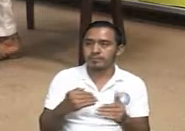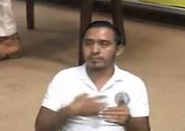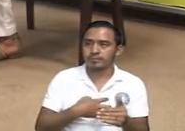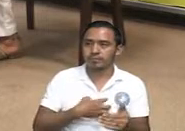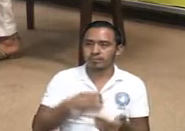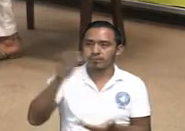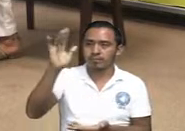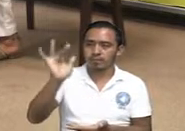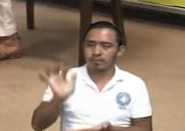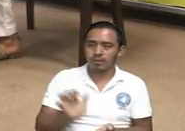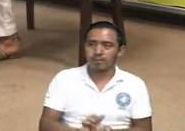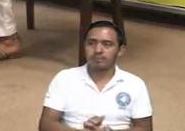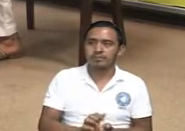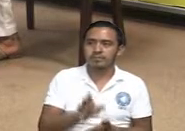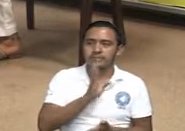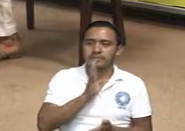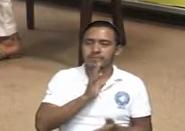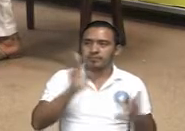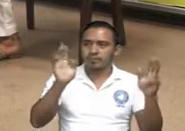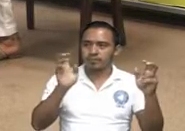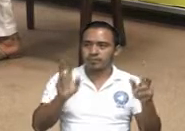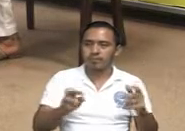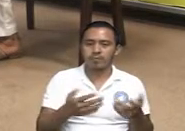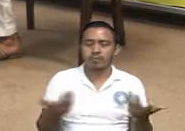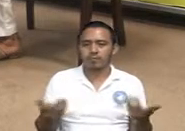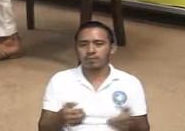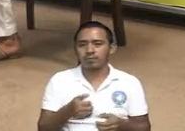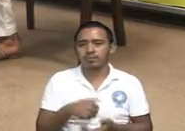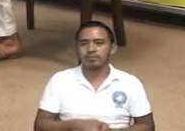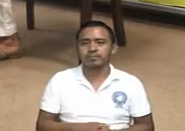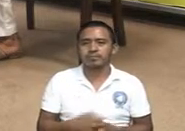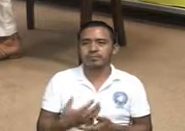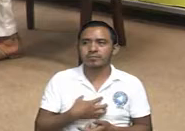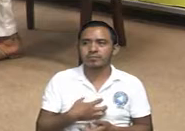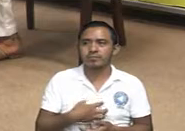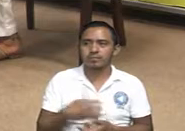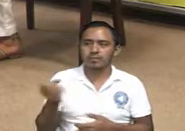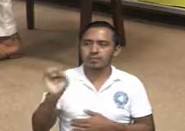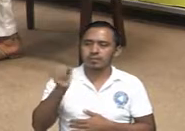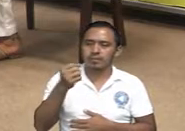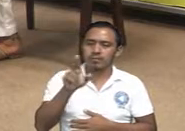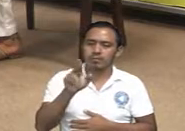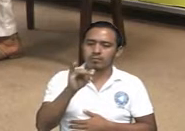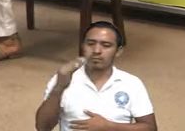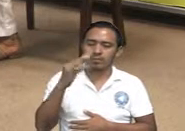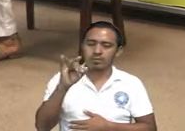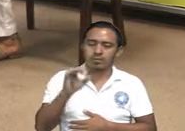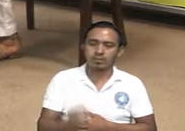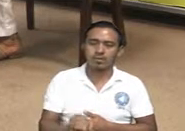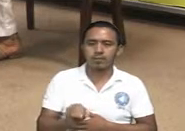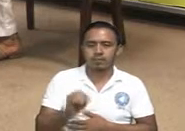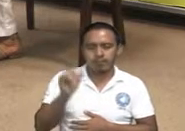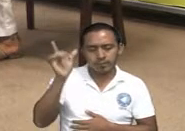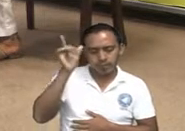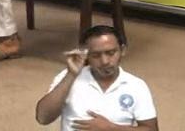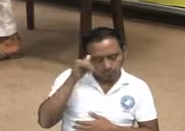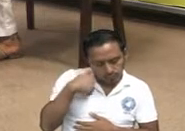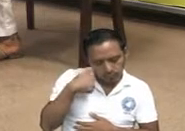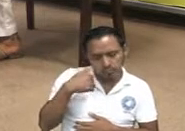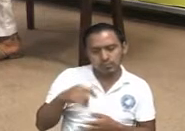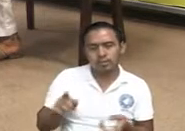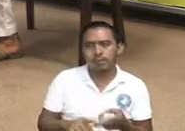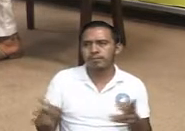La vez pasada yo hablaba con usted, hacíamos un reportaje referente al suicidio, a la depresión. ¿Será que lo